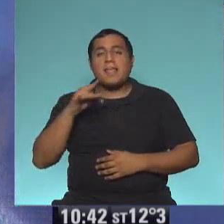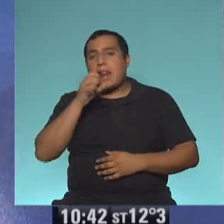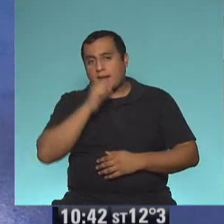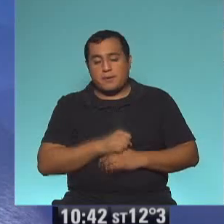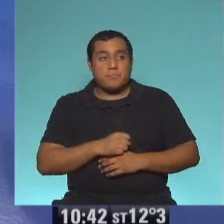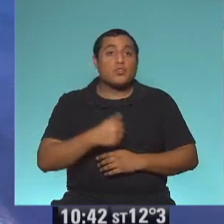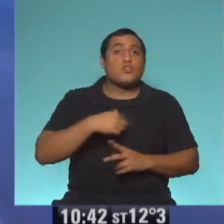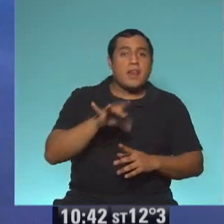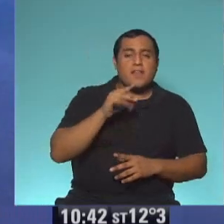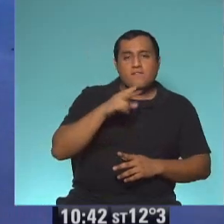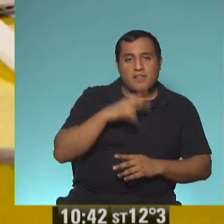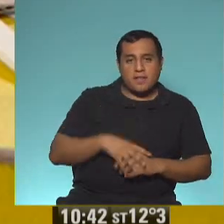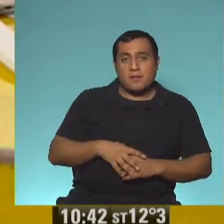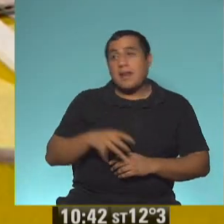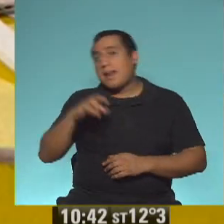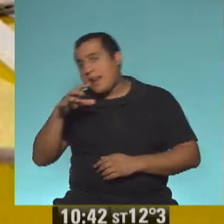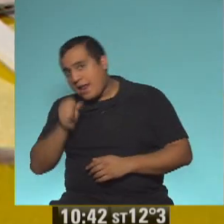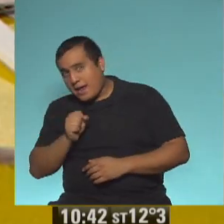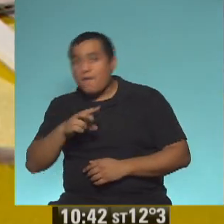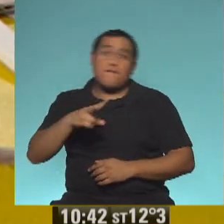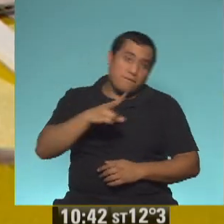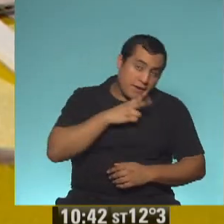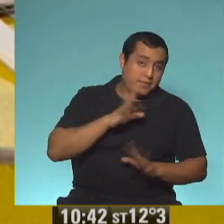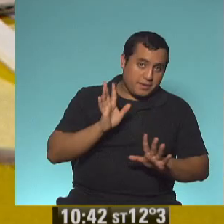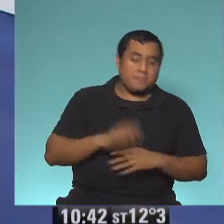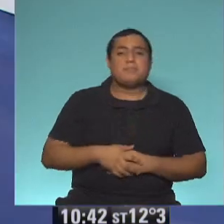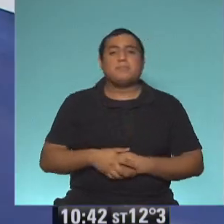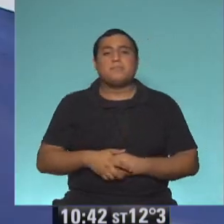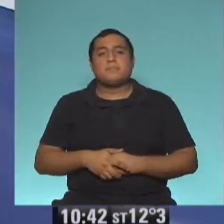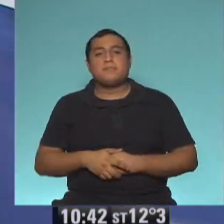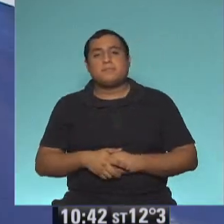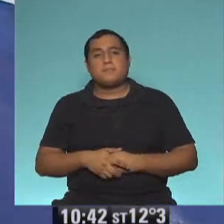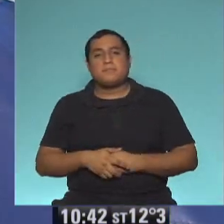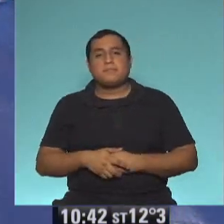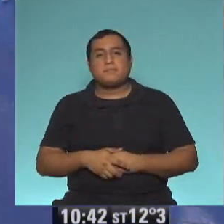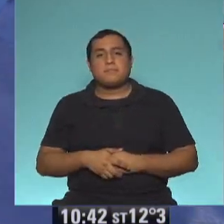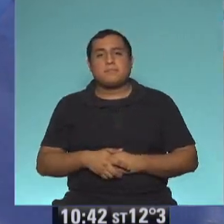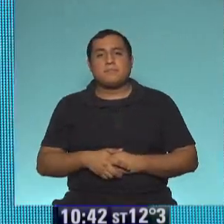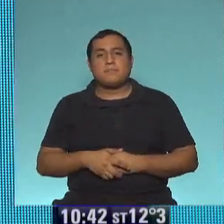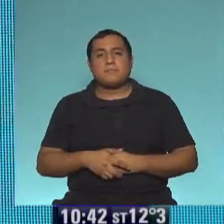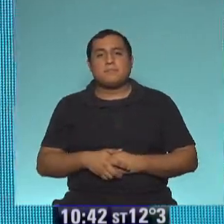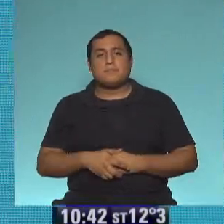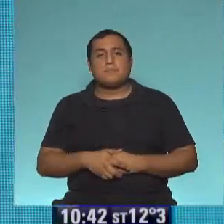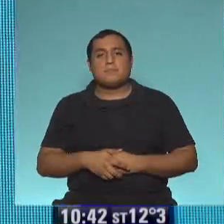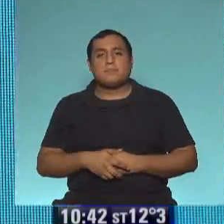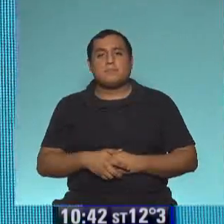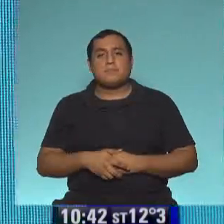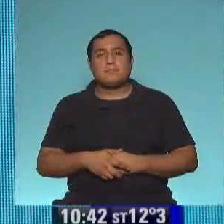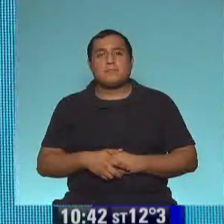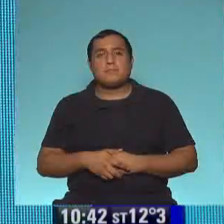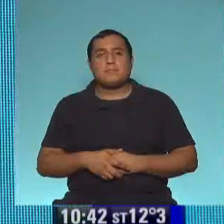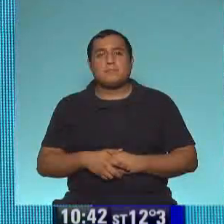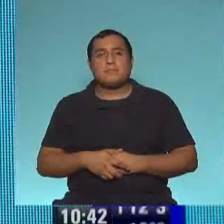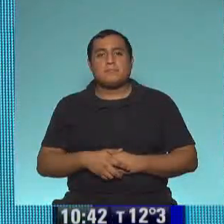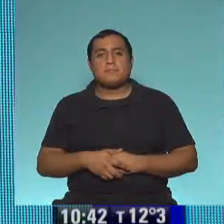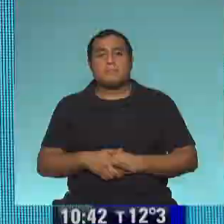el verde. Bien, naranja y verde. Me gusta la combinación naranja de colores. Perfecto, entonces. Van a tener que tirar los dos dados a la vez.